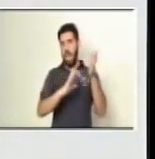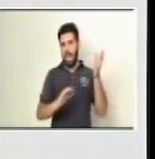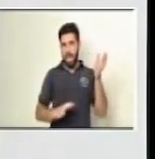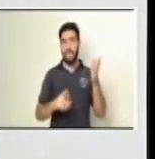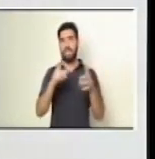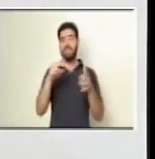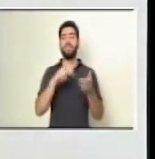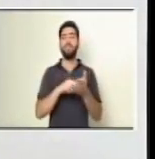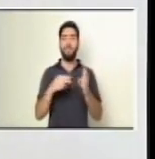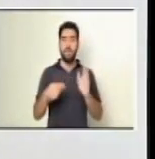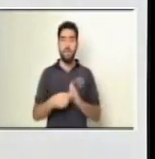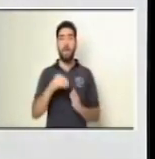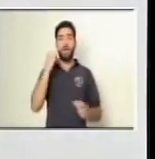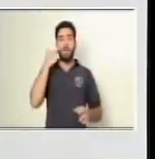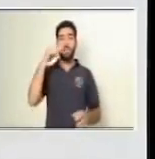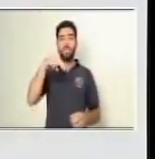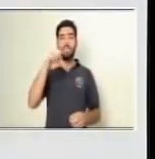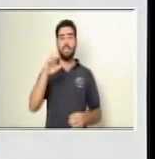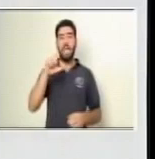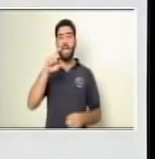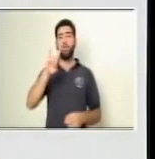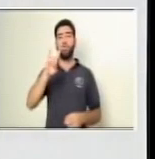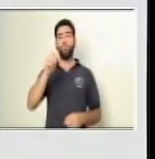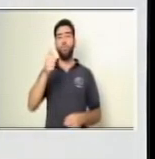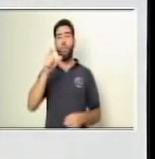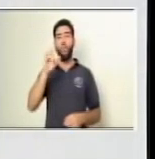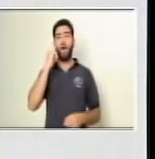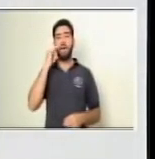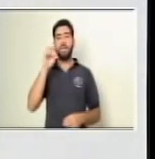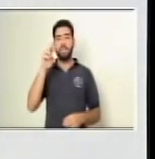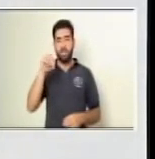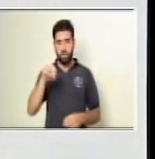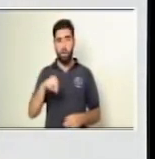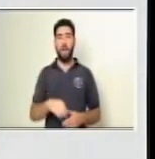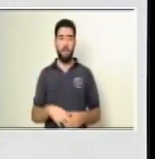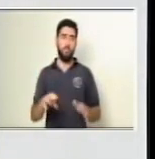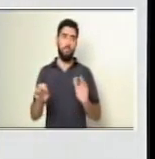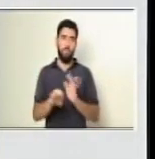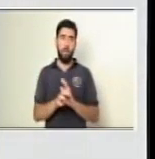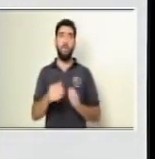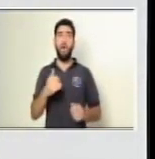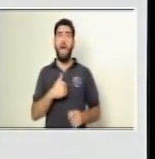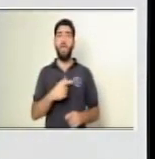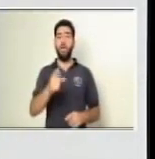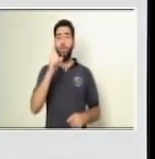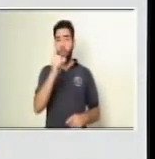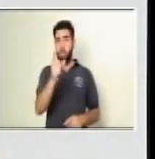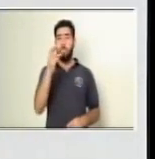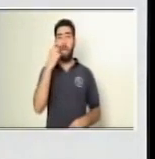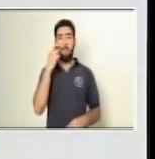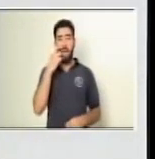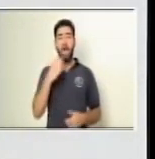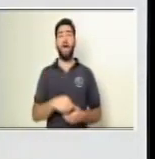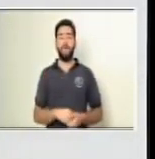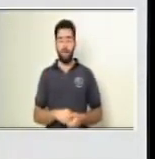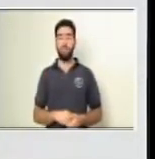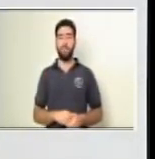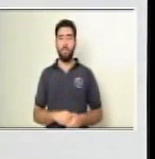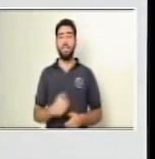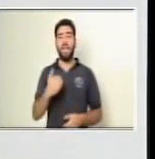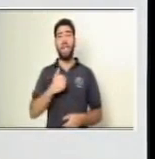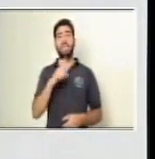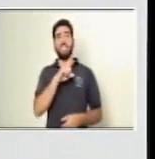dice, hay un padre que asiste y dispone de 150 quetzales. Si compra entradas